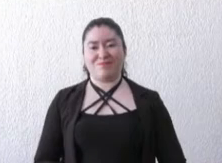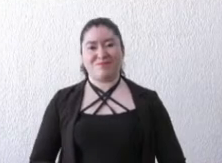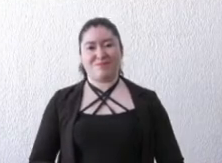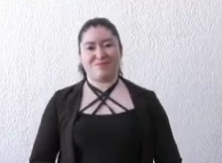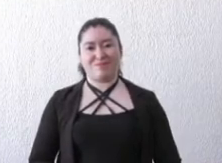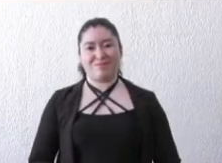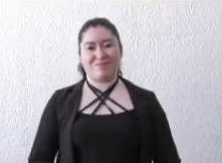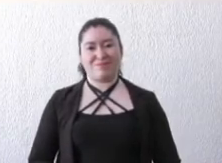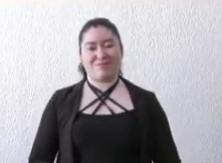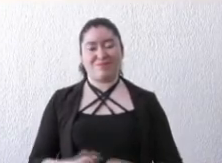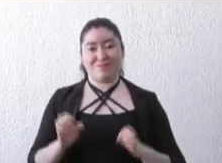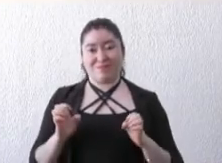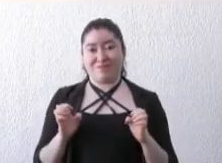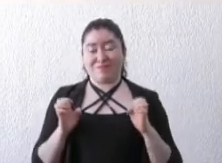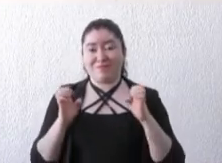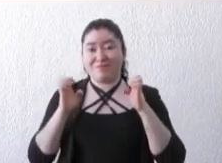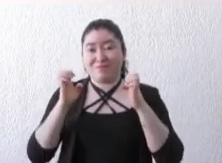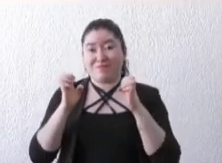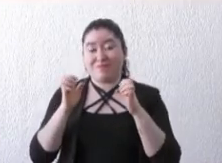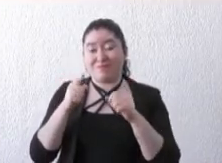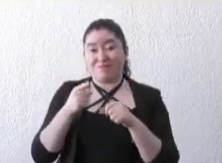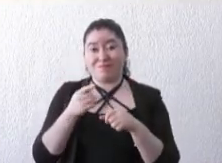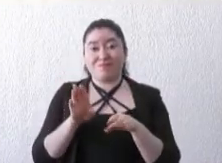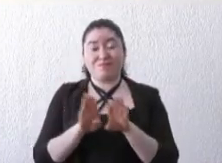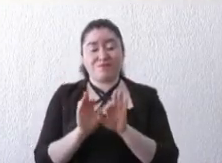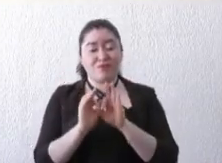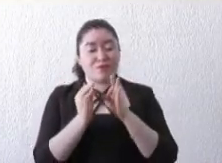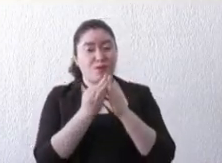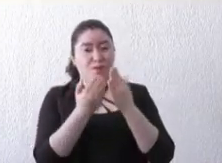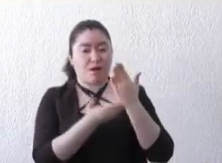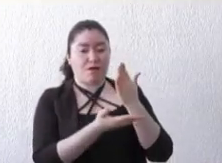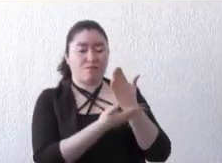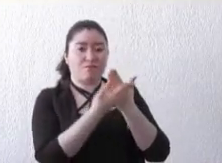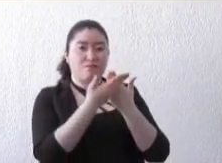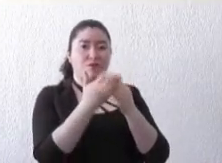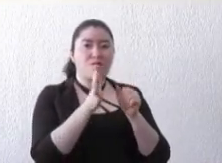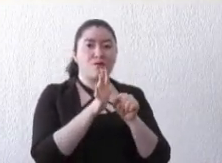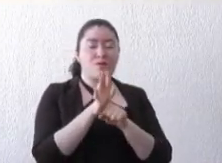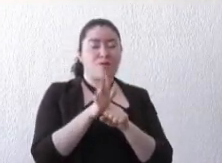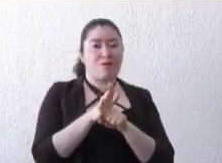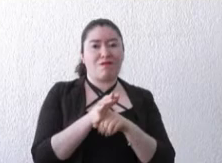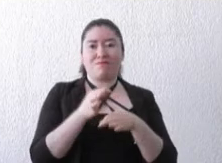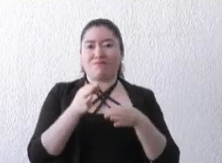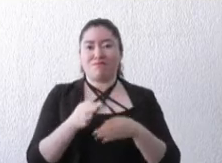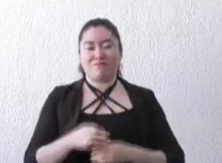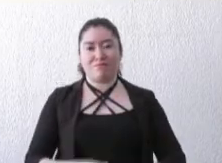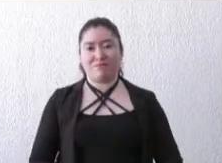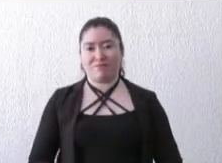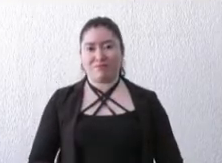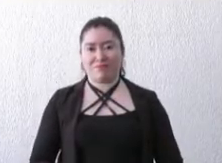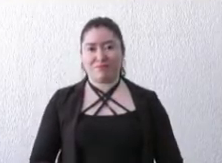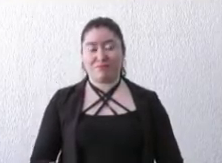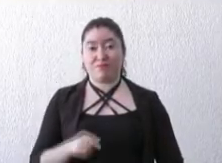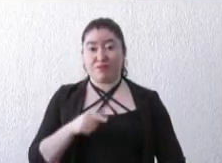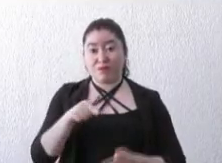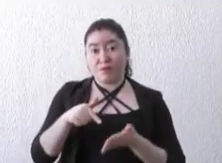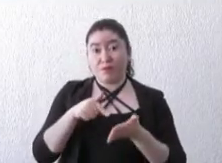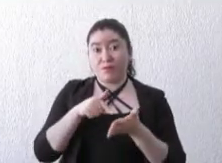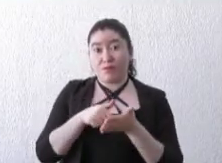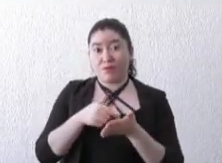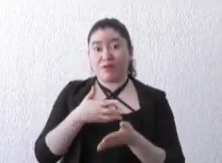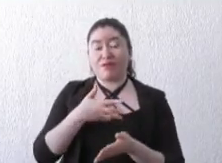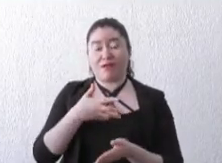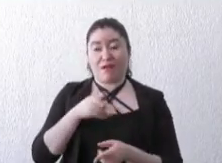es un edificio con acabados Art Deco, que es la pieza que se